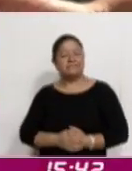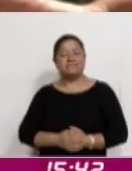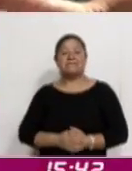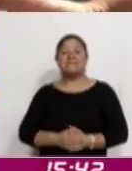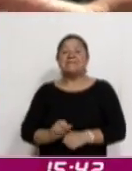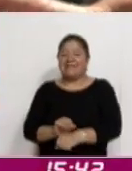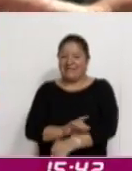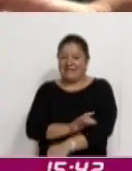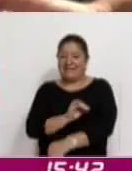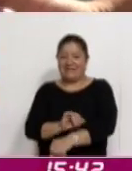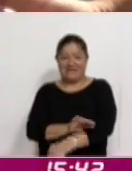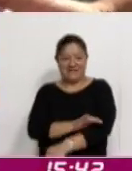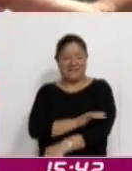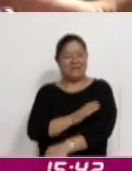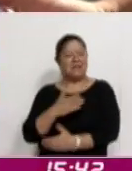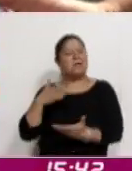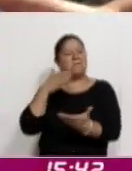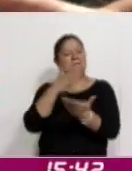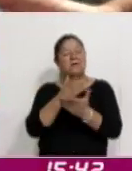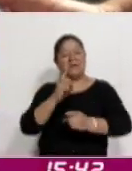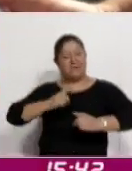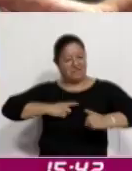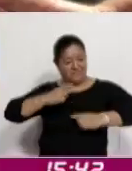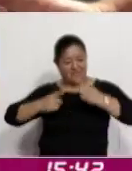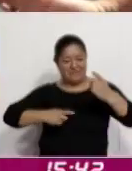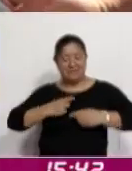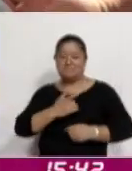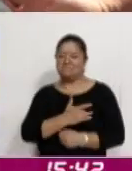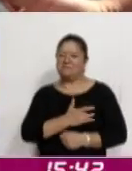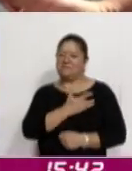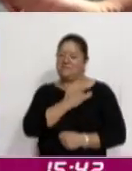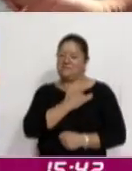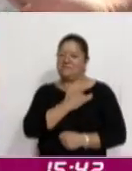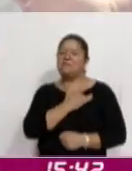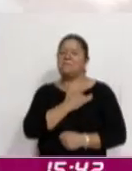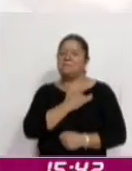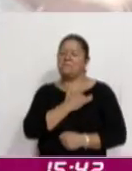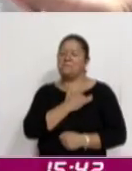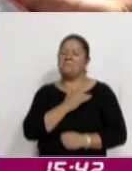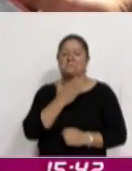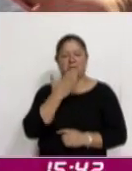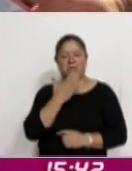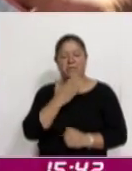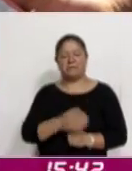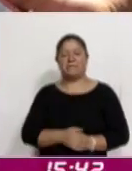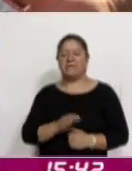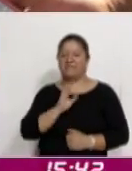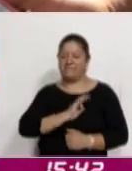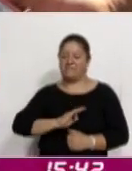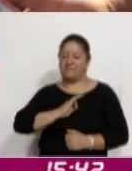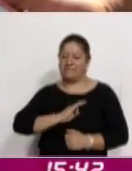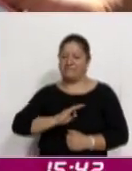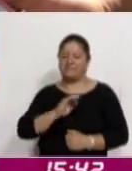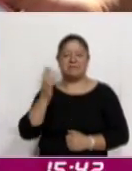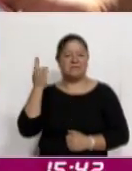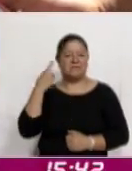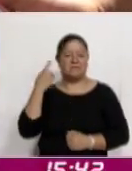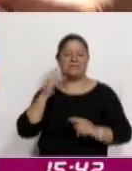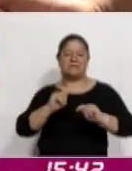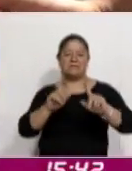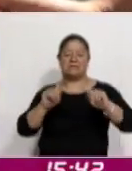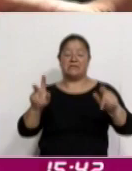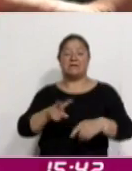ir a divertirse y pasar un buen rato. Muchas felicidades Radio Tlaxcala